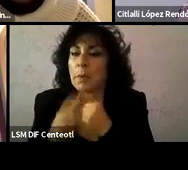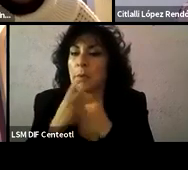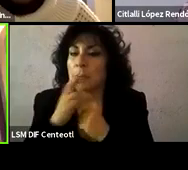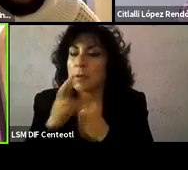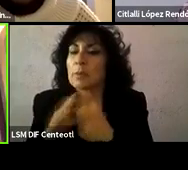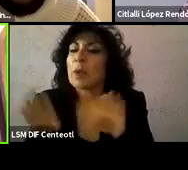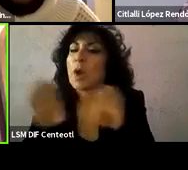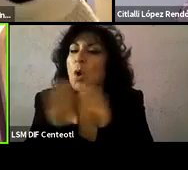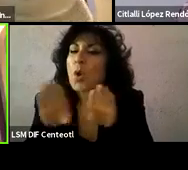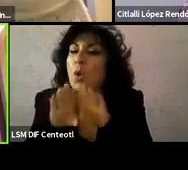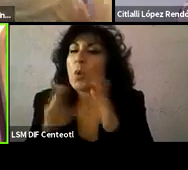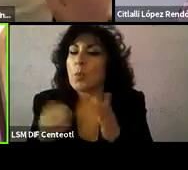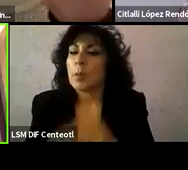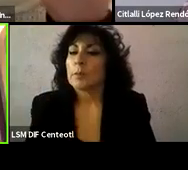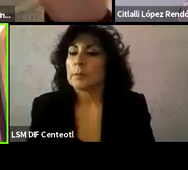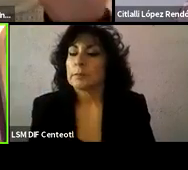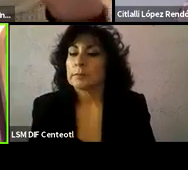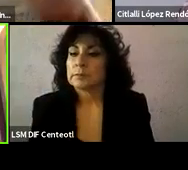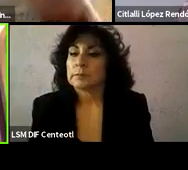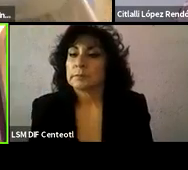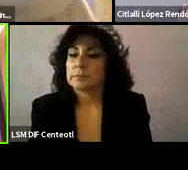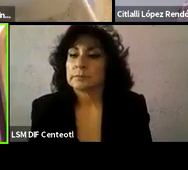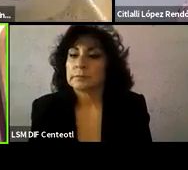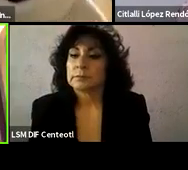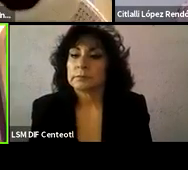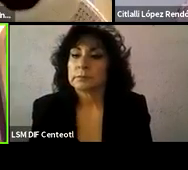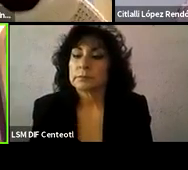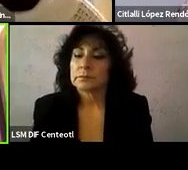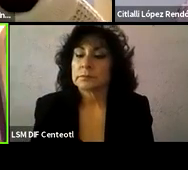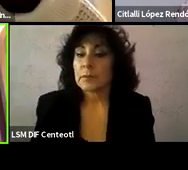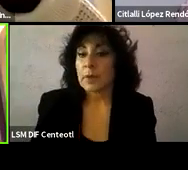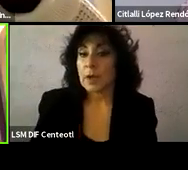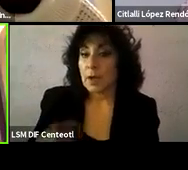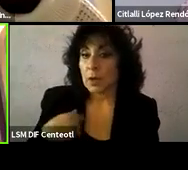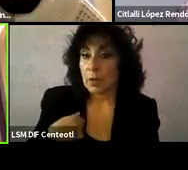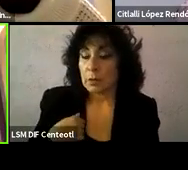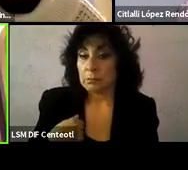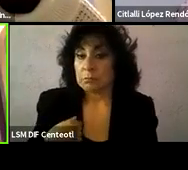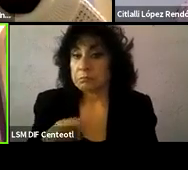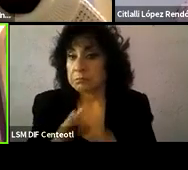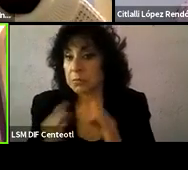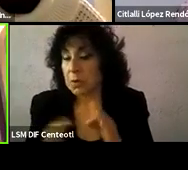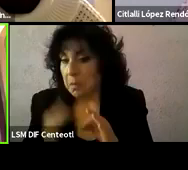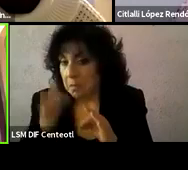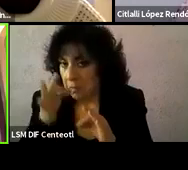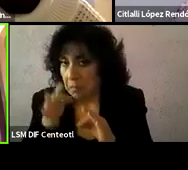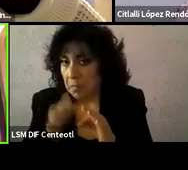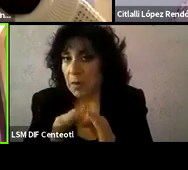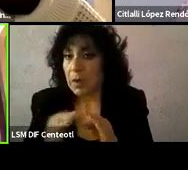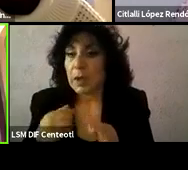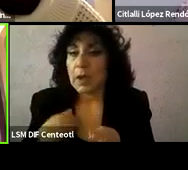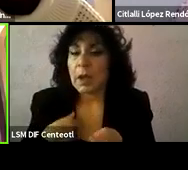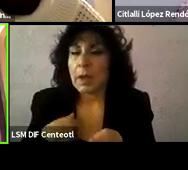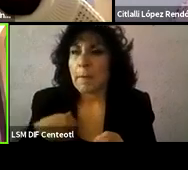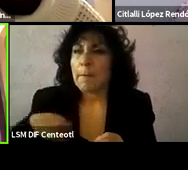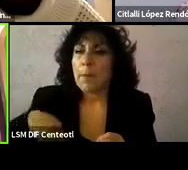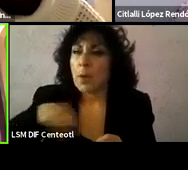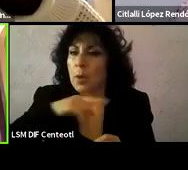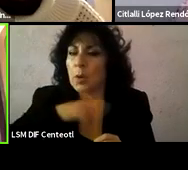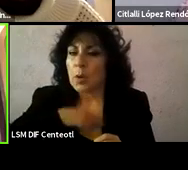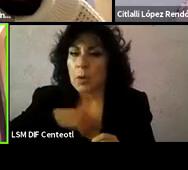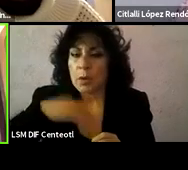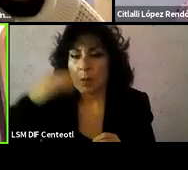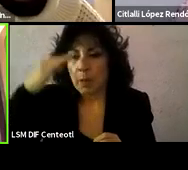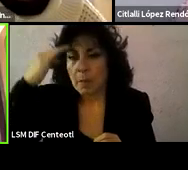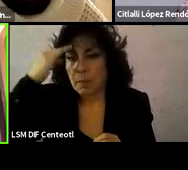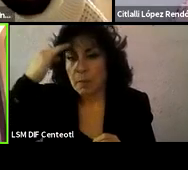Bueno, pues de manera muy concreta, por ejemplo, nosotros concebimos que el proceso, un proyecto